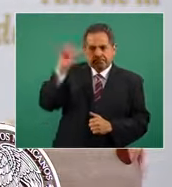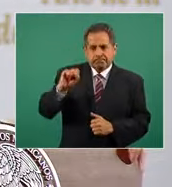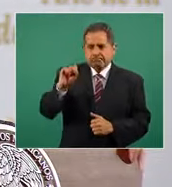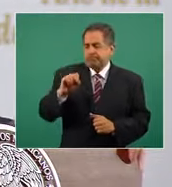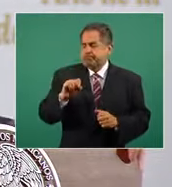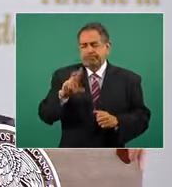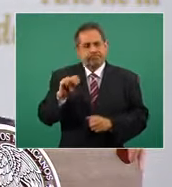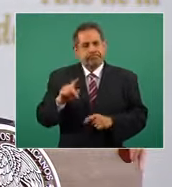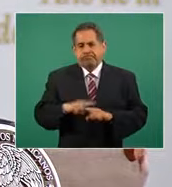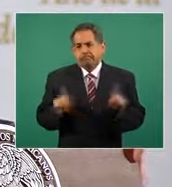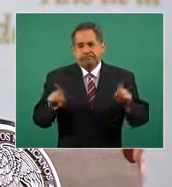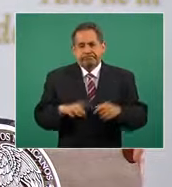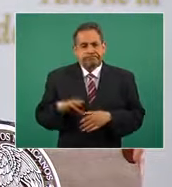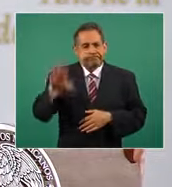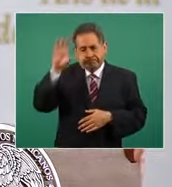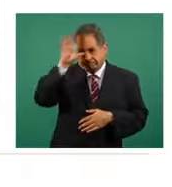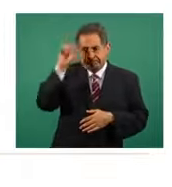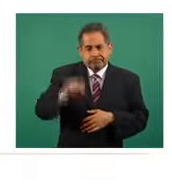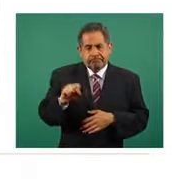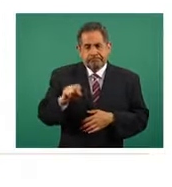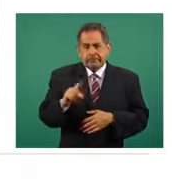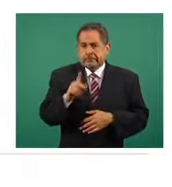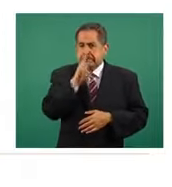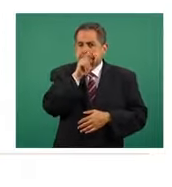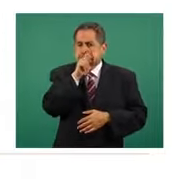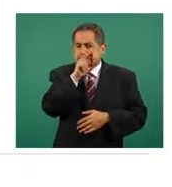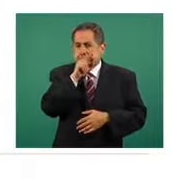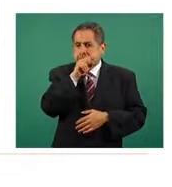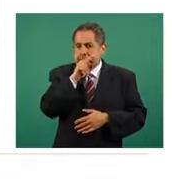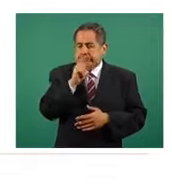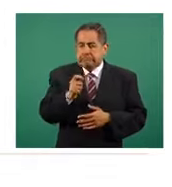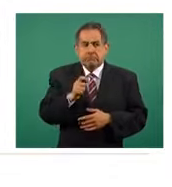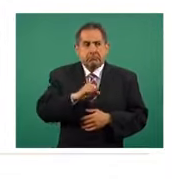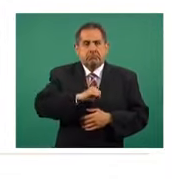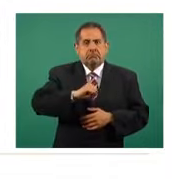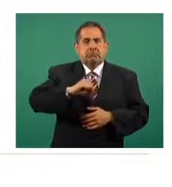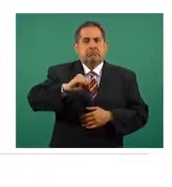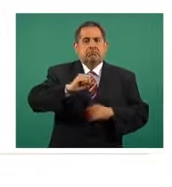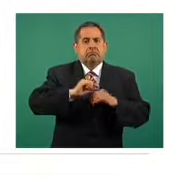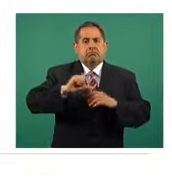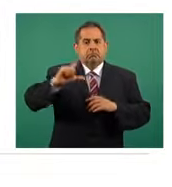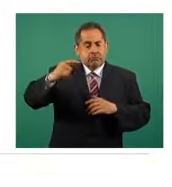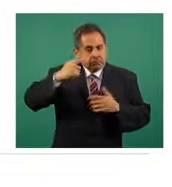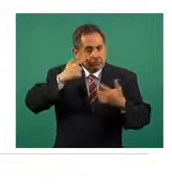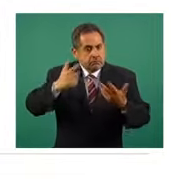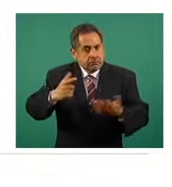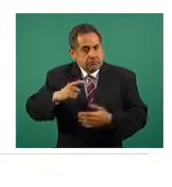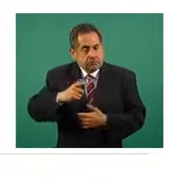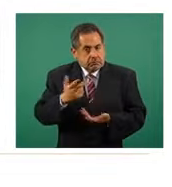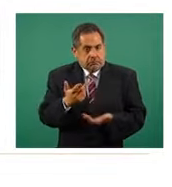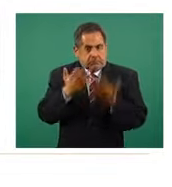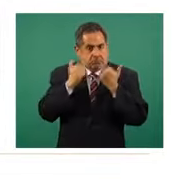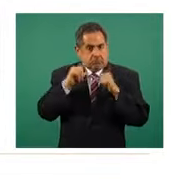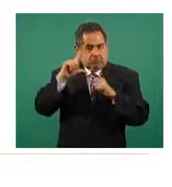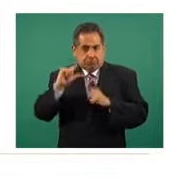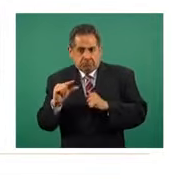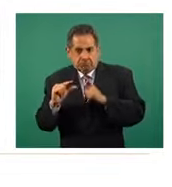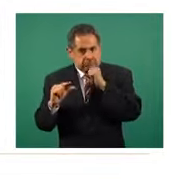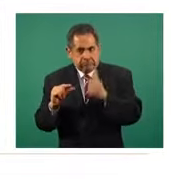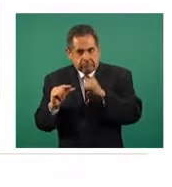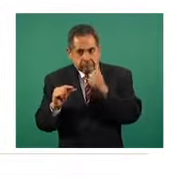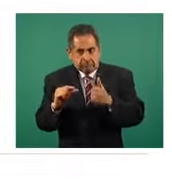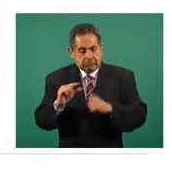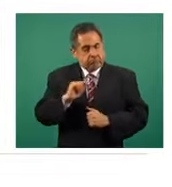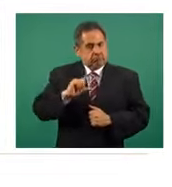Morelos no, y queremos destacarlo, Morelos tiene una tendencia preocupante hacia la alza. Vean ustedes, es obvia, no hay manera